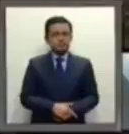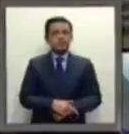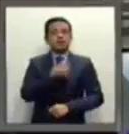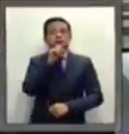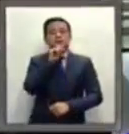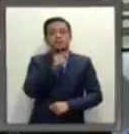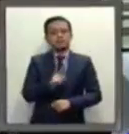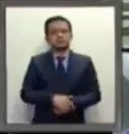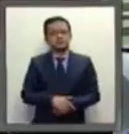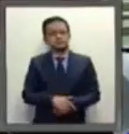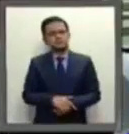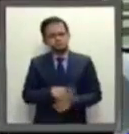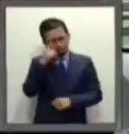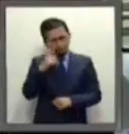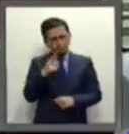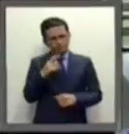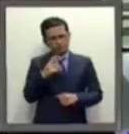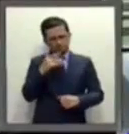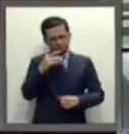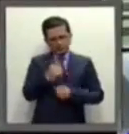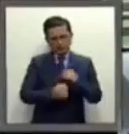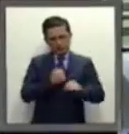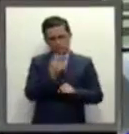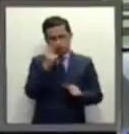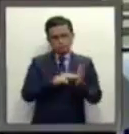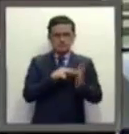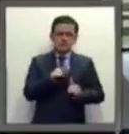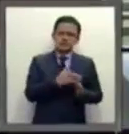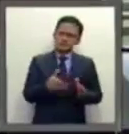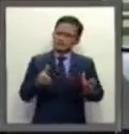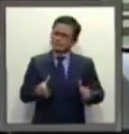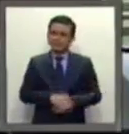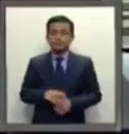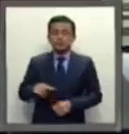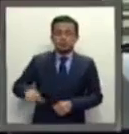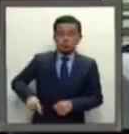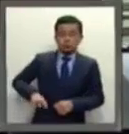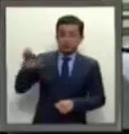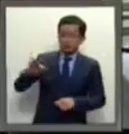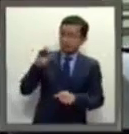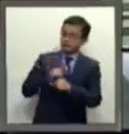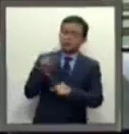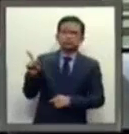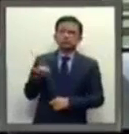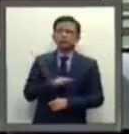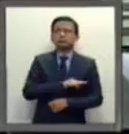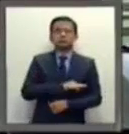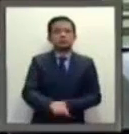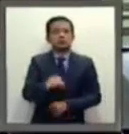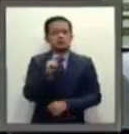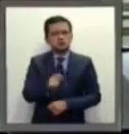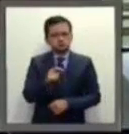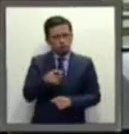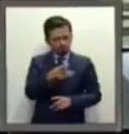Se señala que para el ejercicio 2017, el gobierno federal podrá canjear